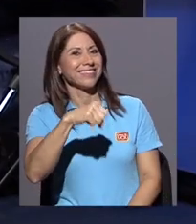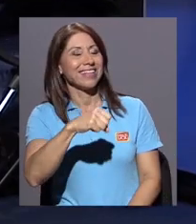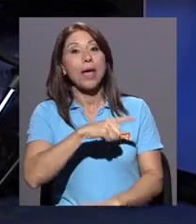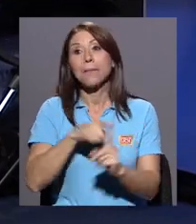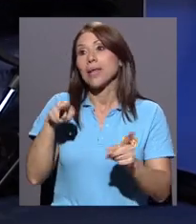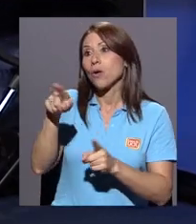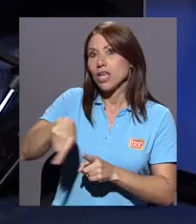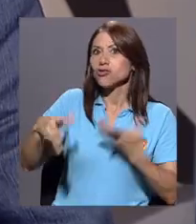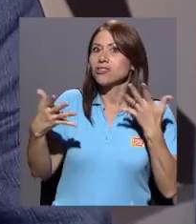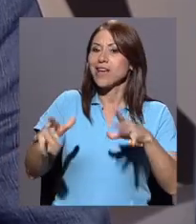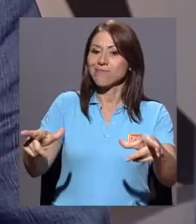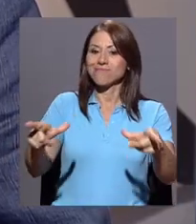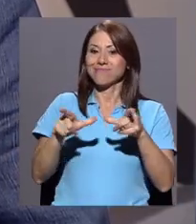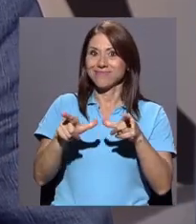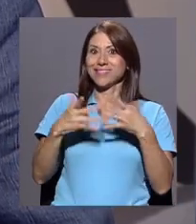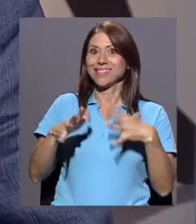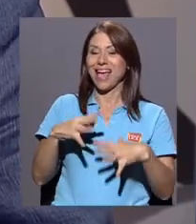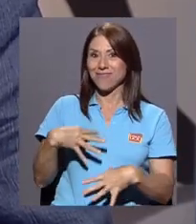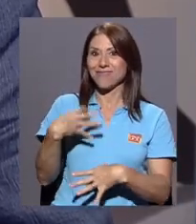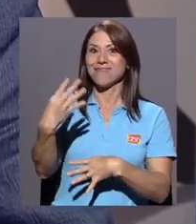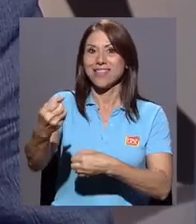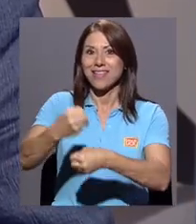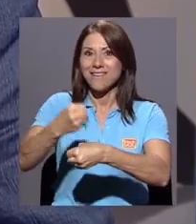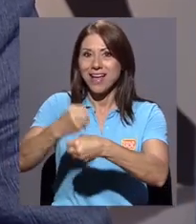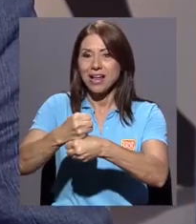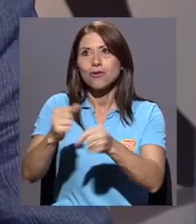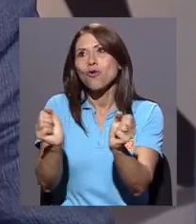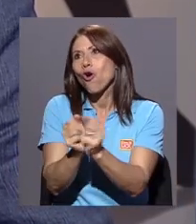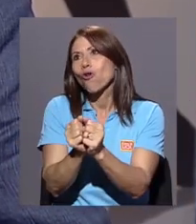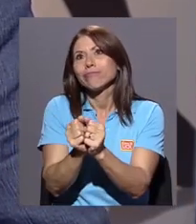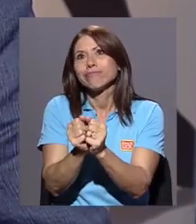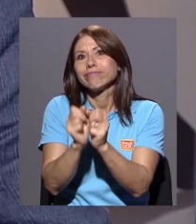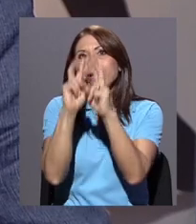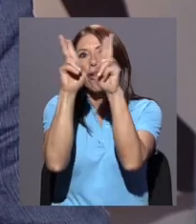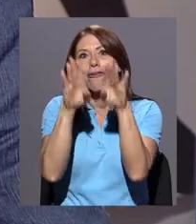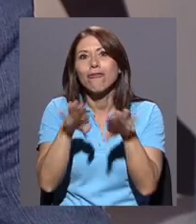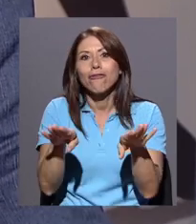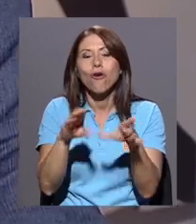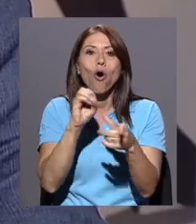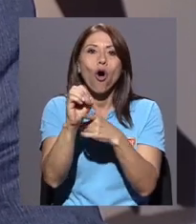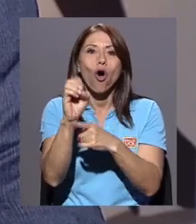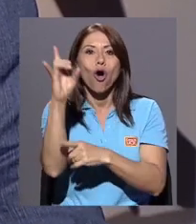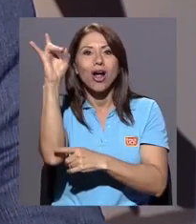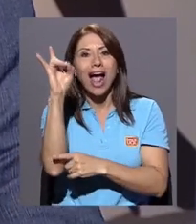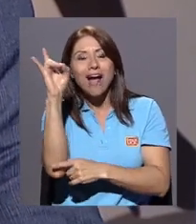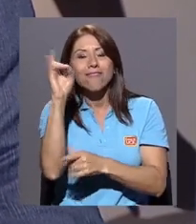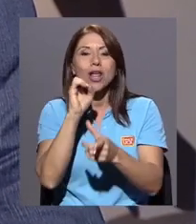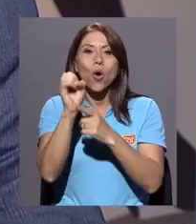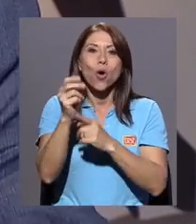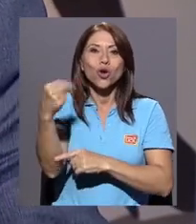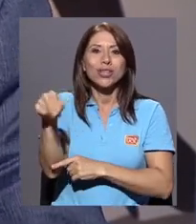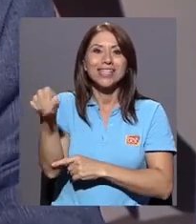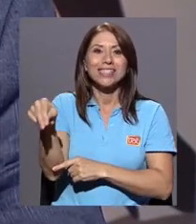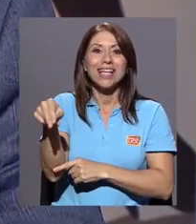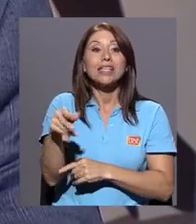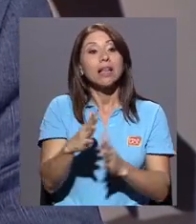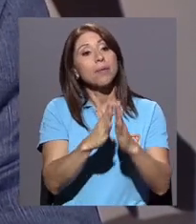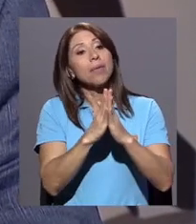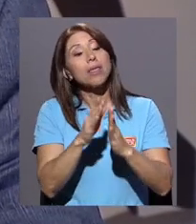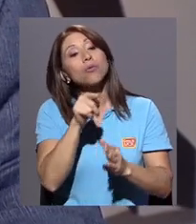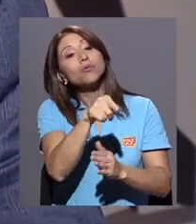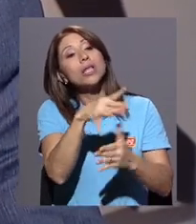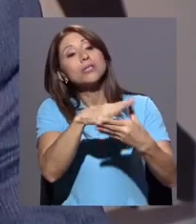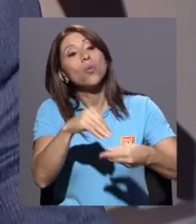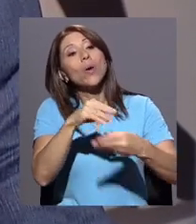ellos salen con esa formación y tienen trabajo en una red de cable, de noticias, que realmente les pide que cuenten la verdad desde un lugar de